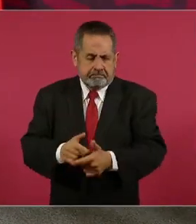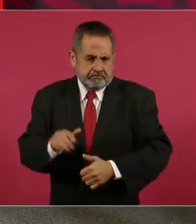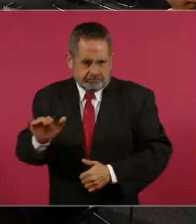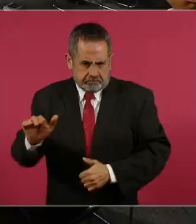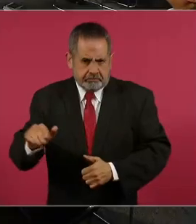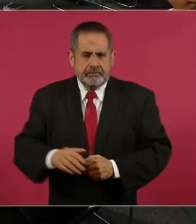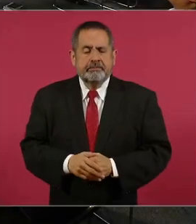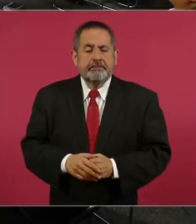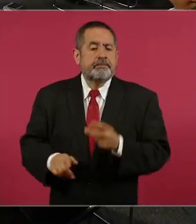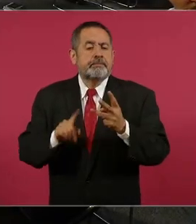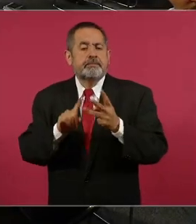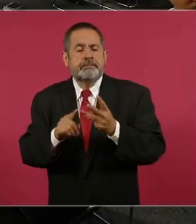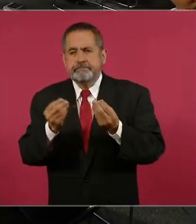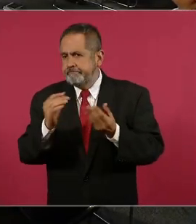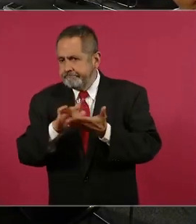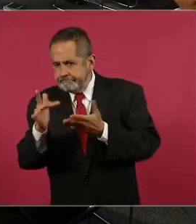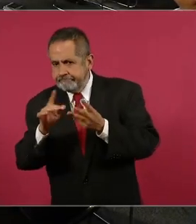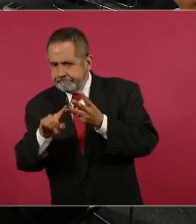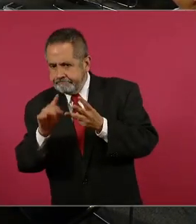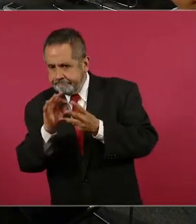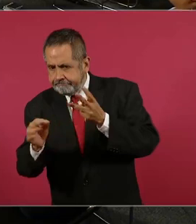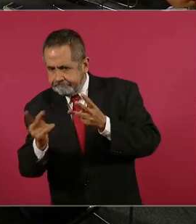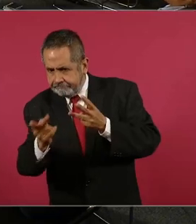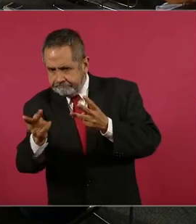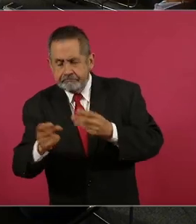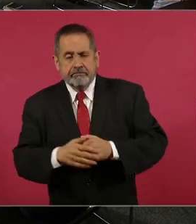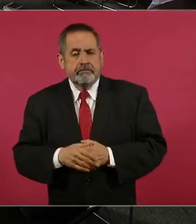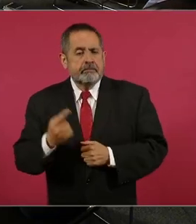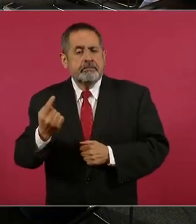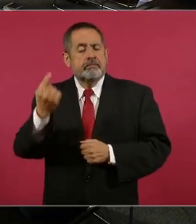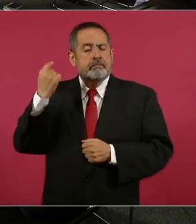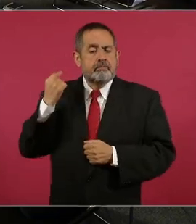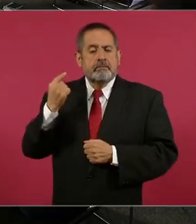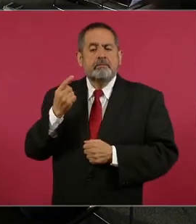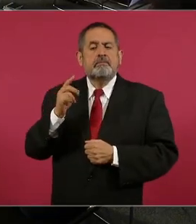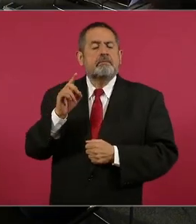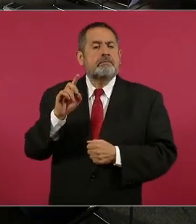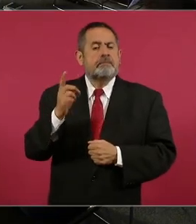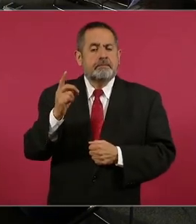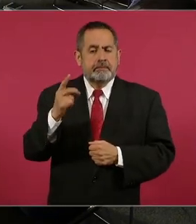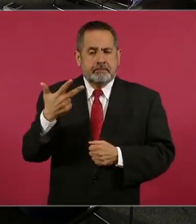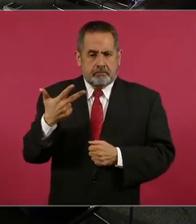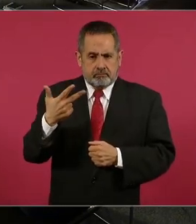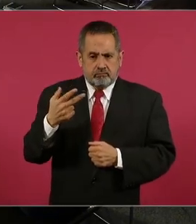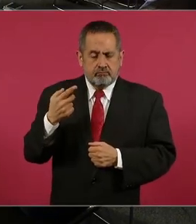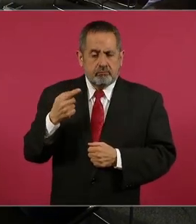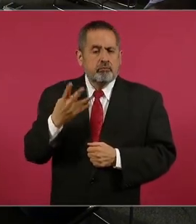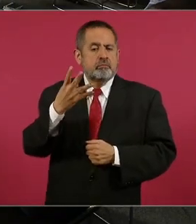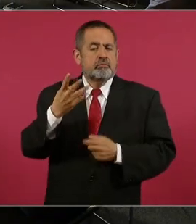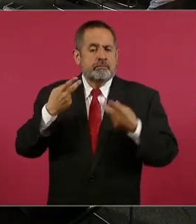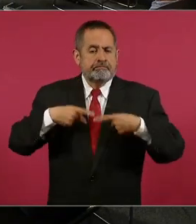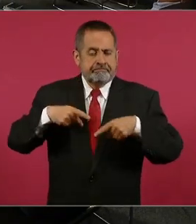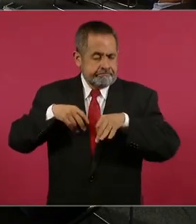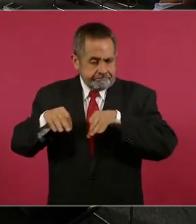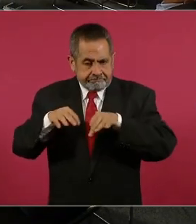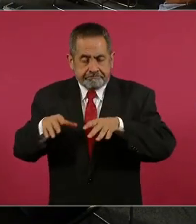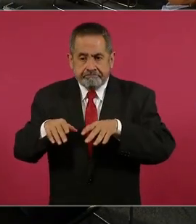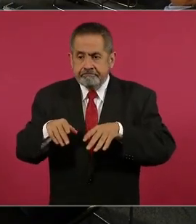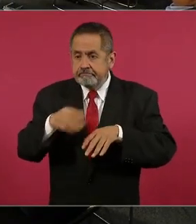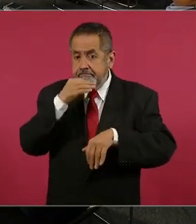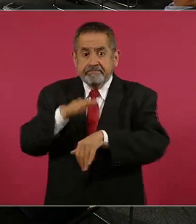gracias. Y mi última pregunta, señor presidente. El pasado 8 de diciembre, 4 trabajadores fueron reportados